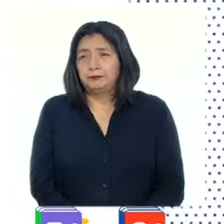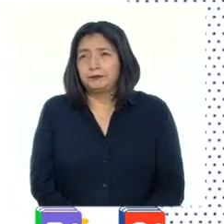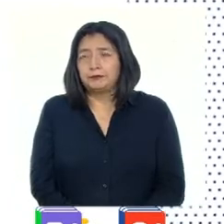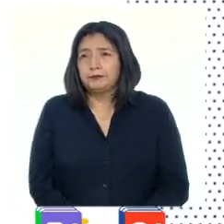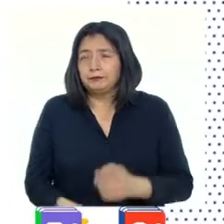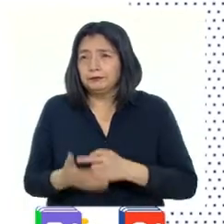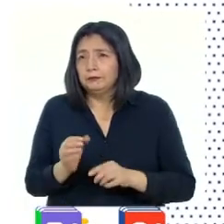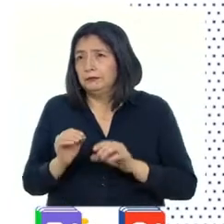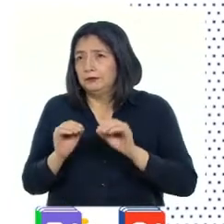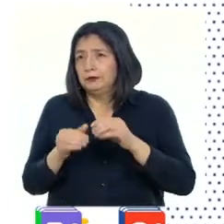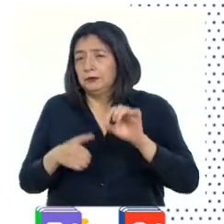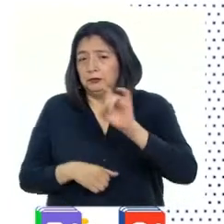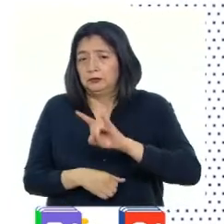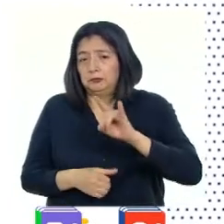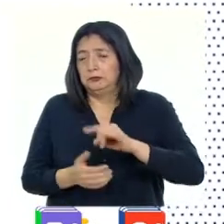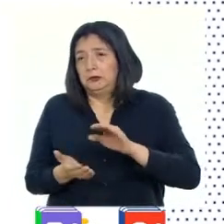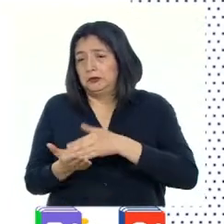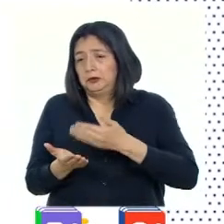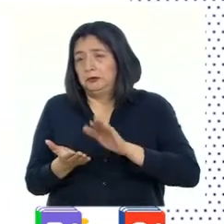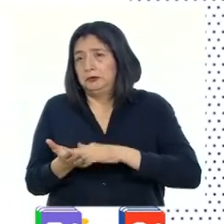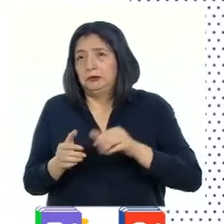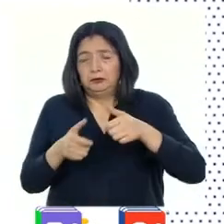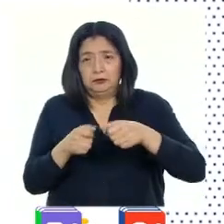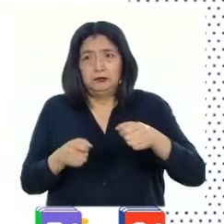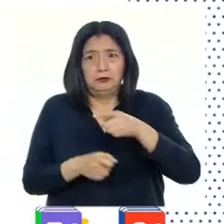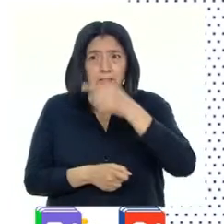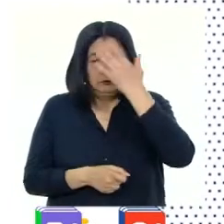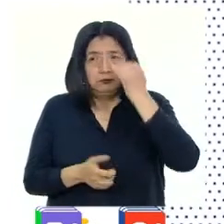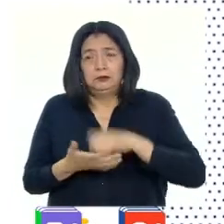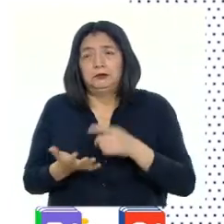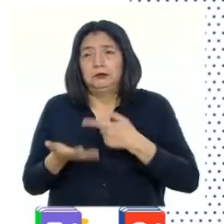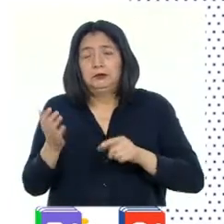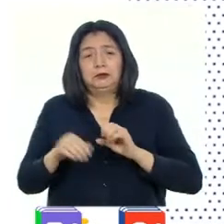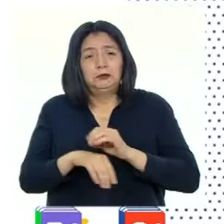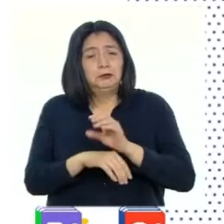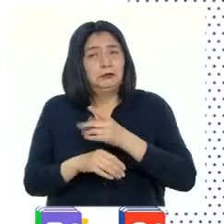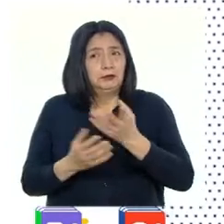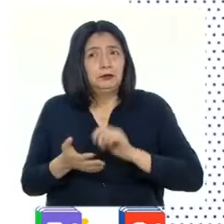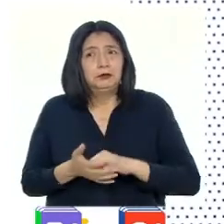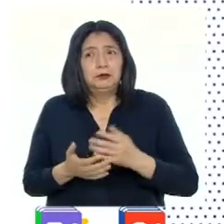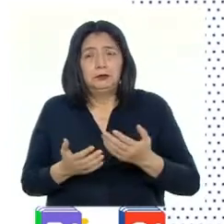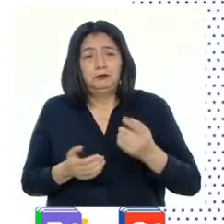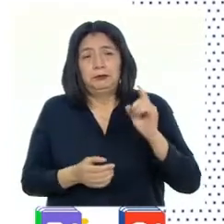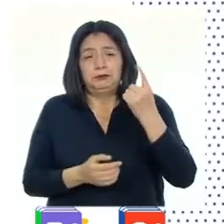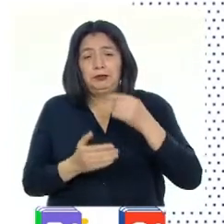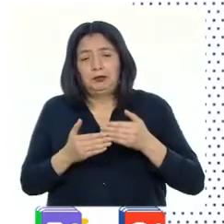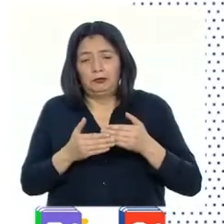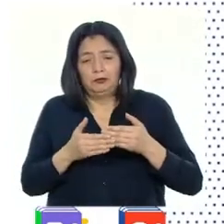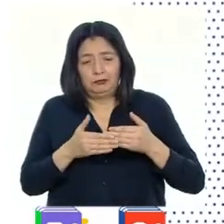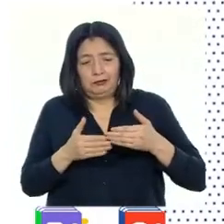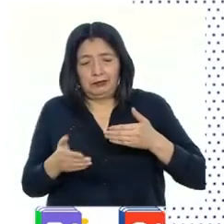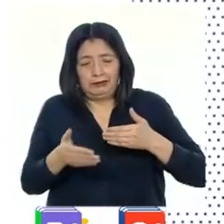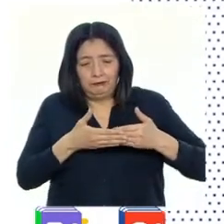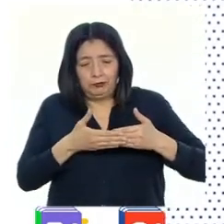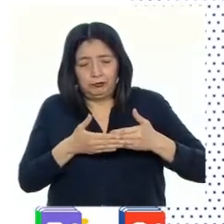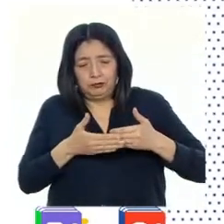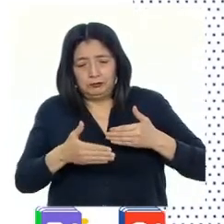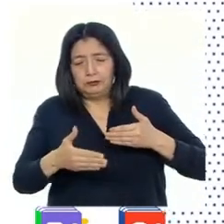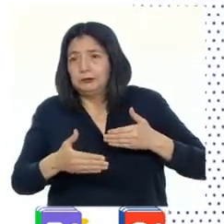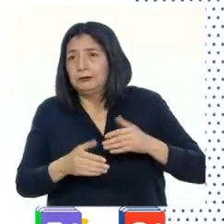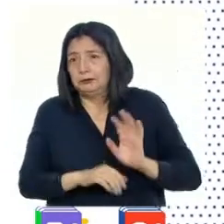Para ubicarlos podemos usar goma o cinta. No olvidemos que es recomendable poner los elementos del fondo primero y los principales